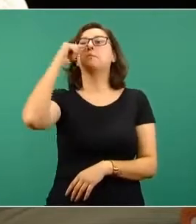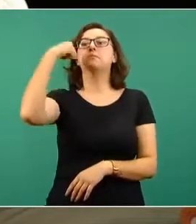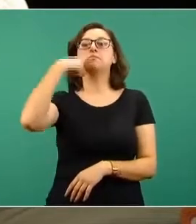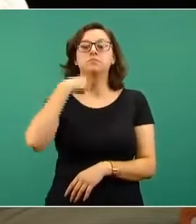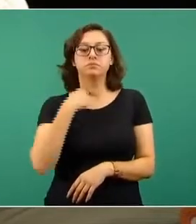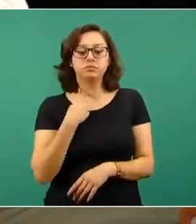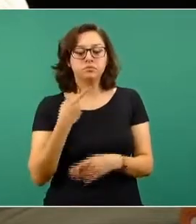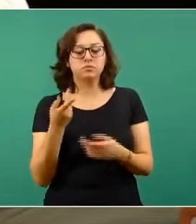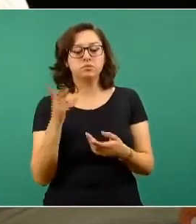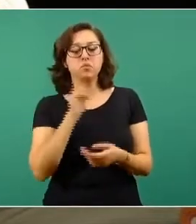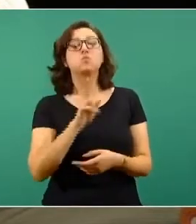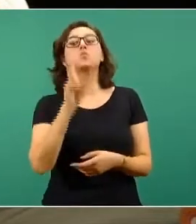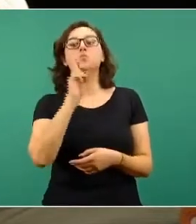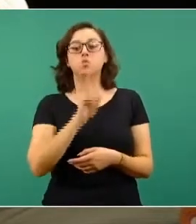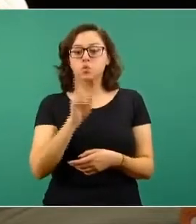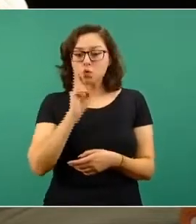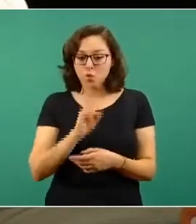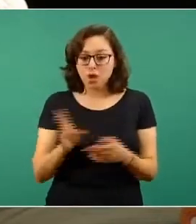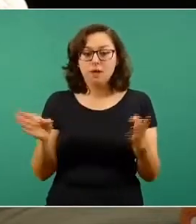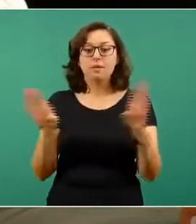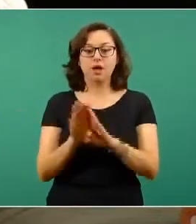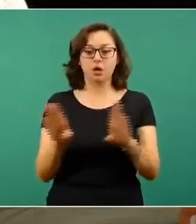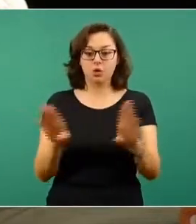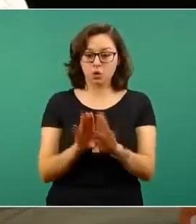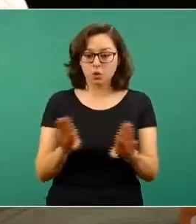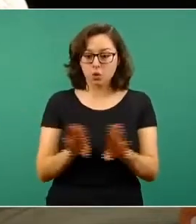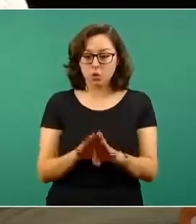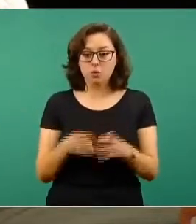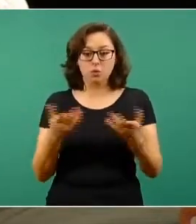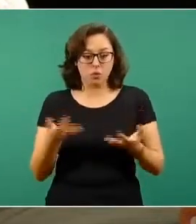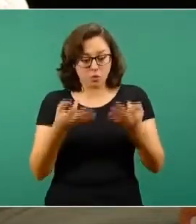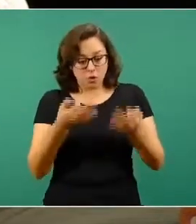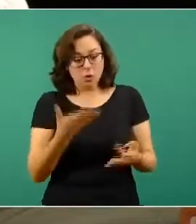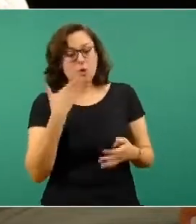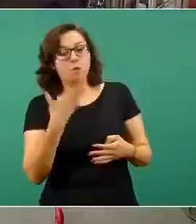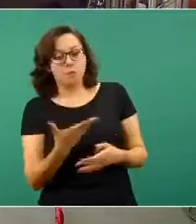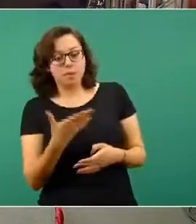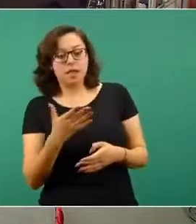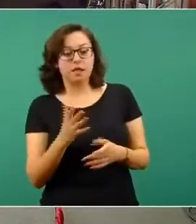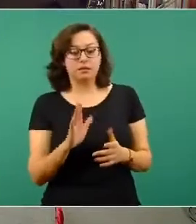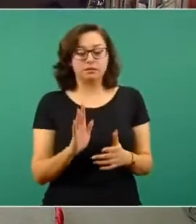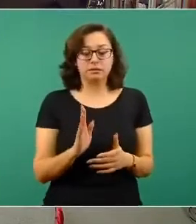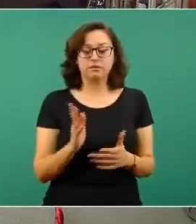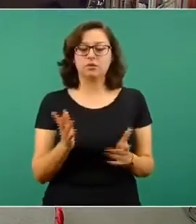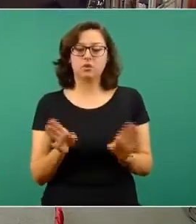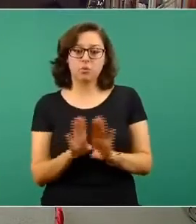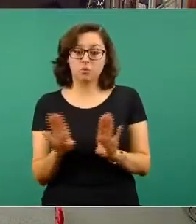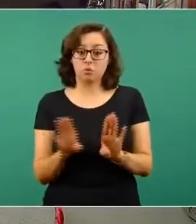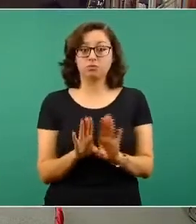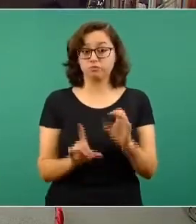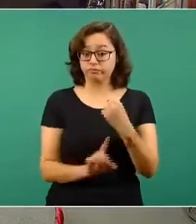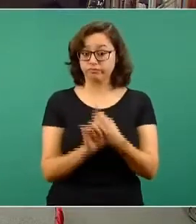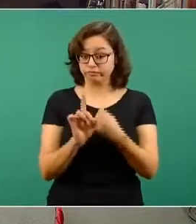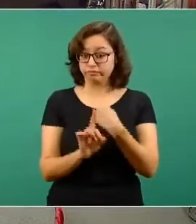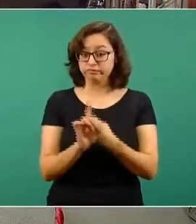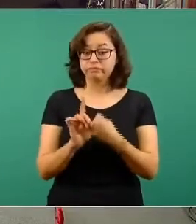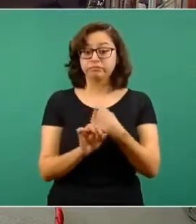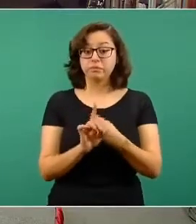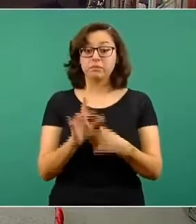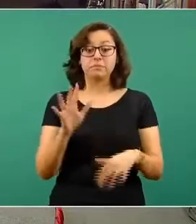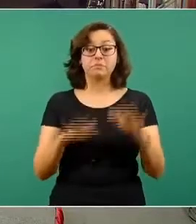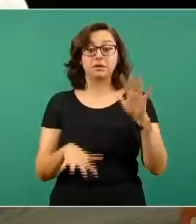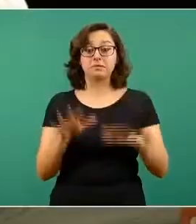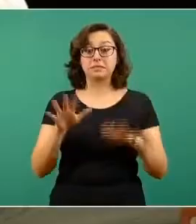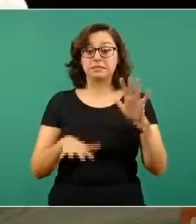asertividad, para que no haya una persona salir del país y hay un problema también diplomático de esa manera por